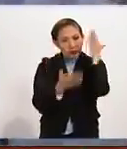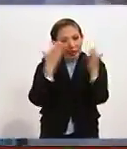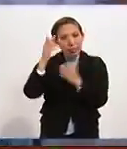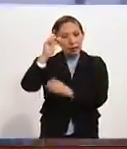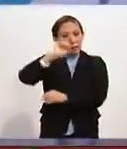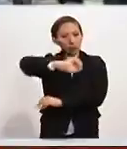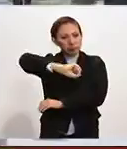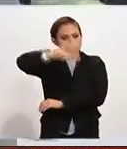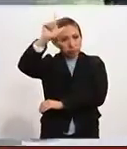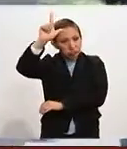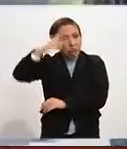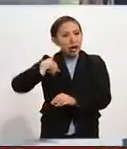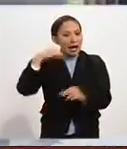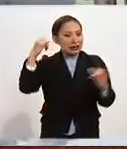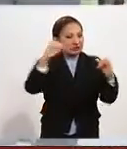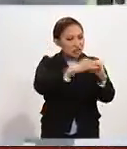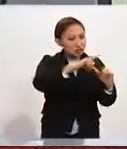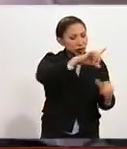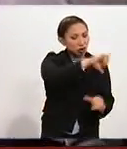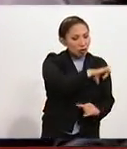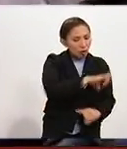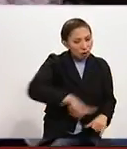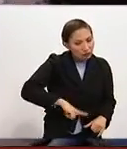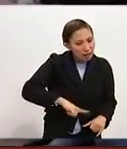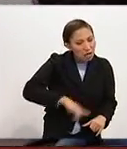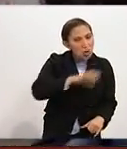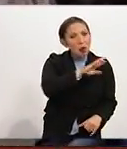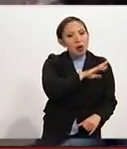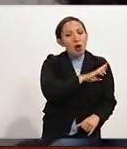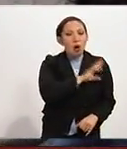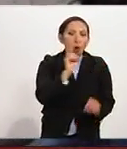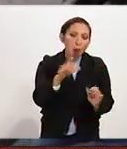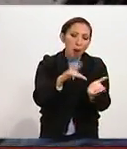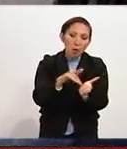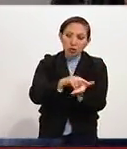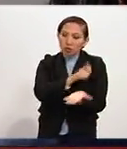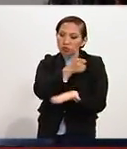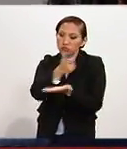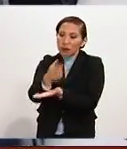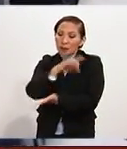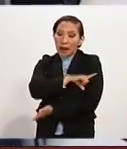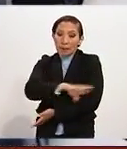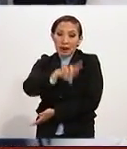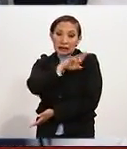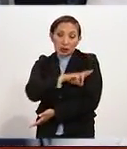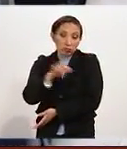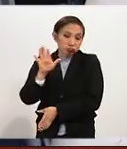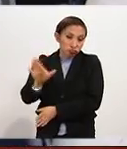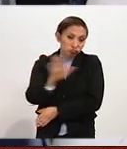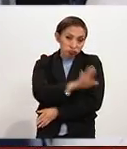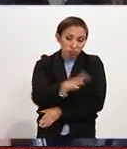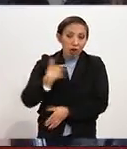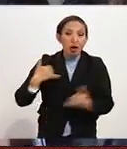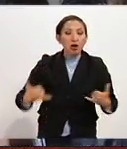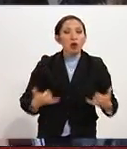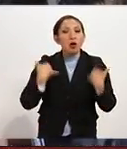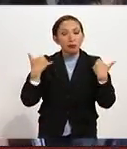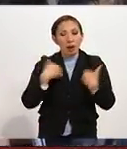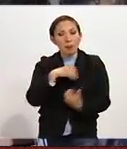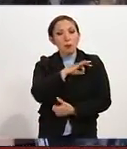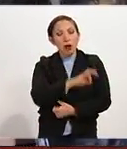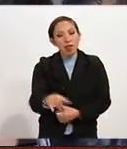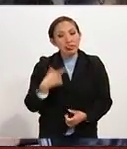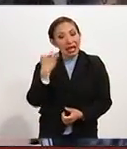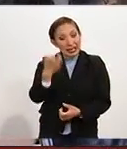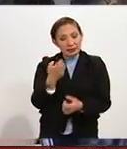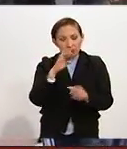nivel profesional, ya sea en instituciones públicas o bien, con apoyo económico para que puedan hacerlo en una escuela privada. Los jóvenes podrán